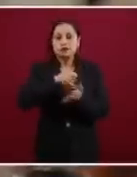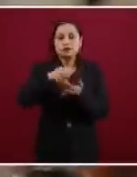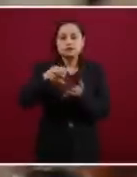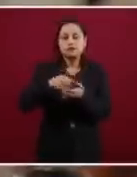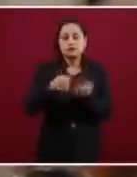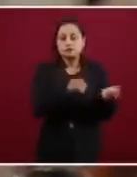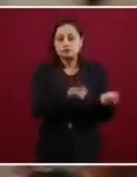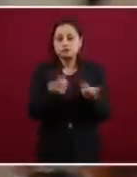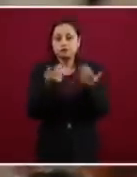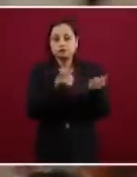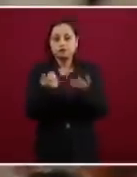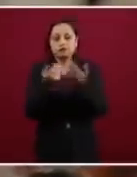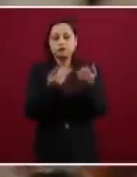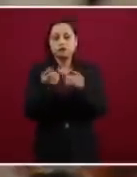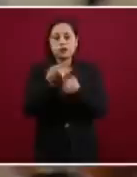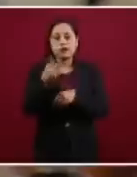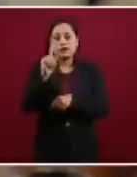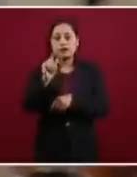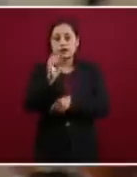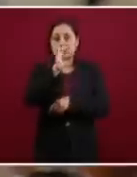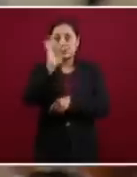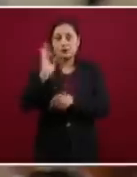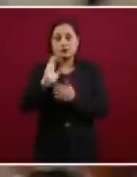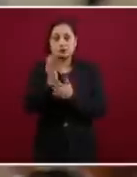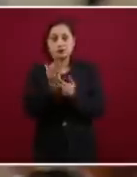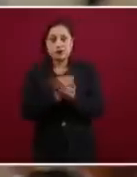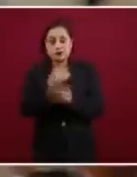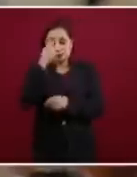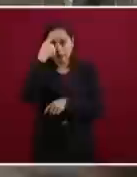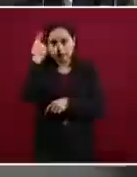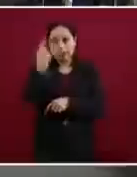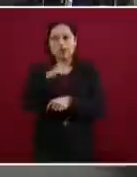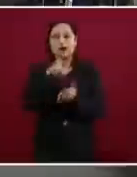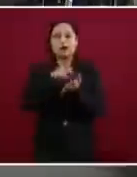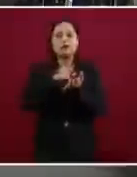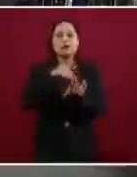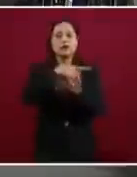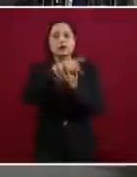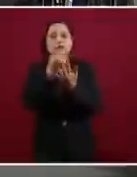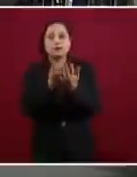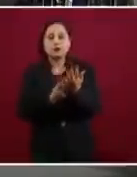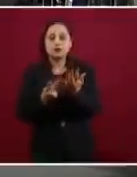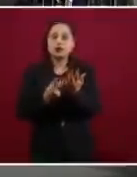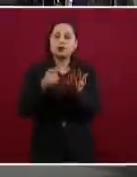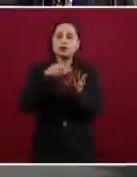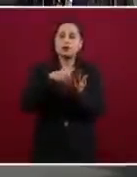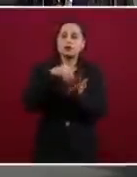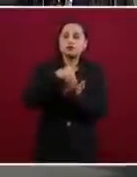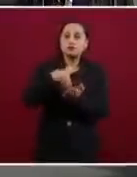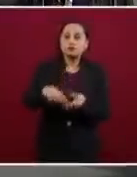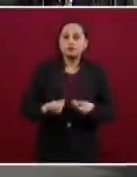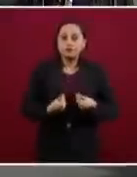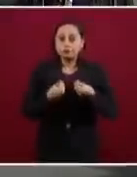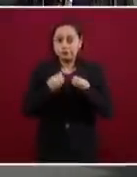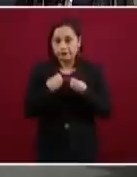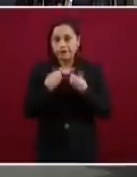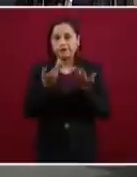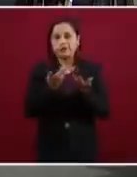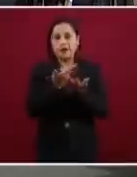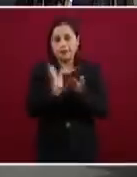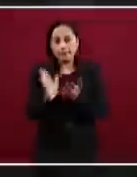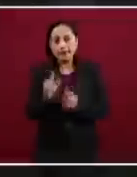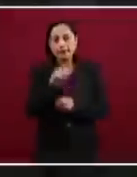70% para el proyecto sembrando vida y además presidente la importación de fertilizantes